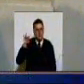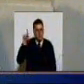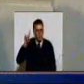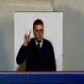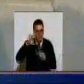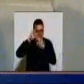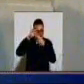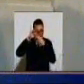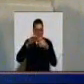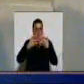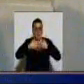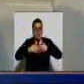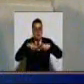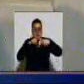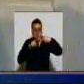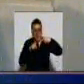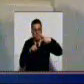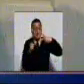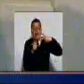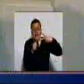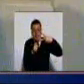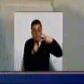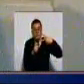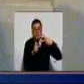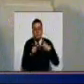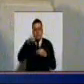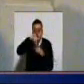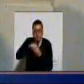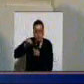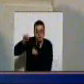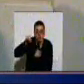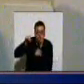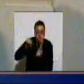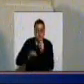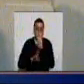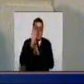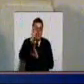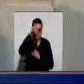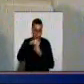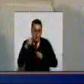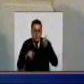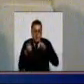mencioné, es uno de los socios de la Financiera de Desarrollo Nacional.